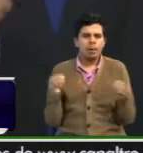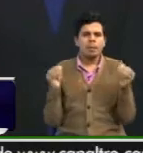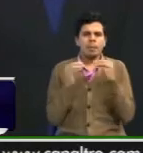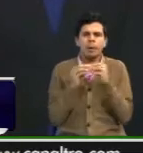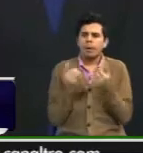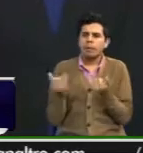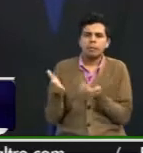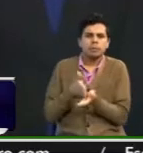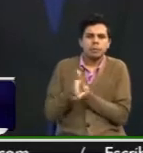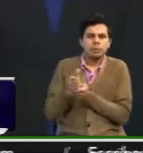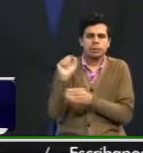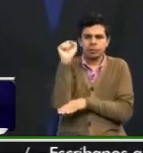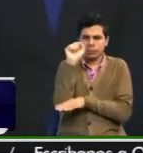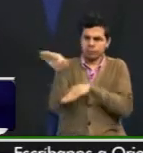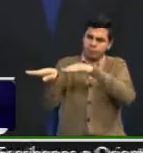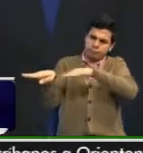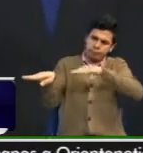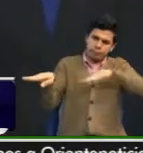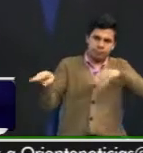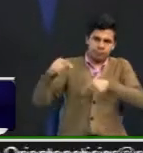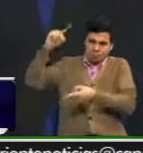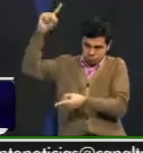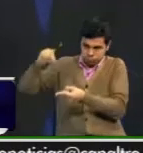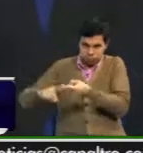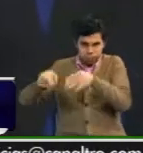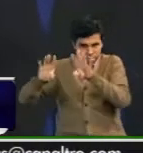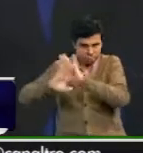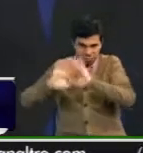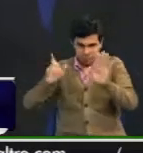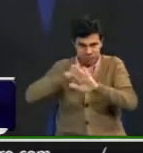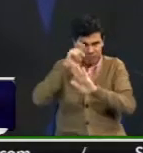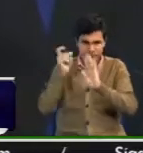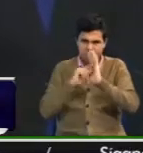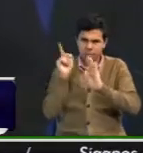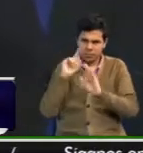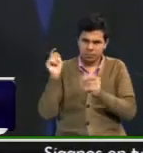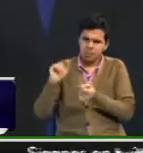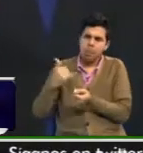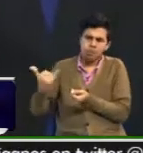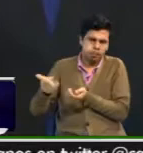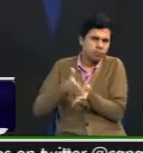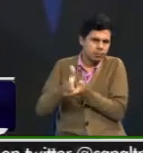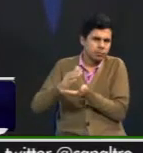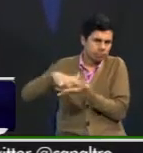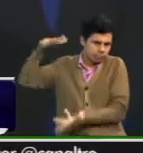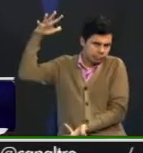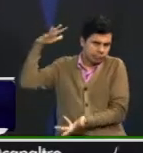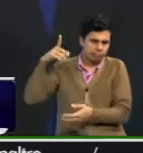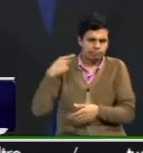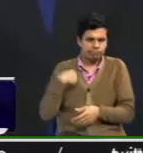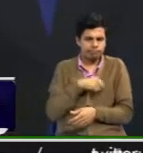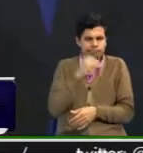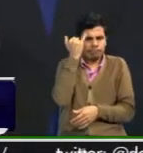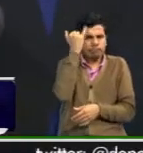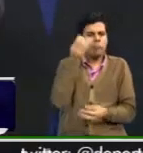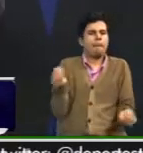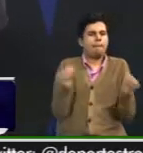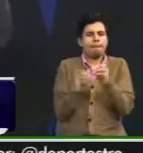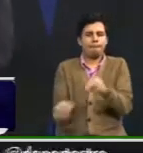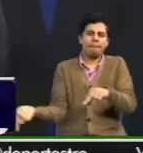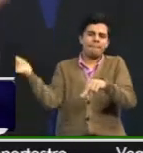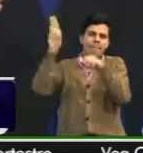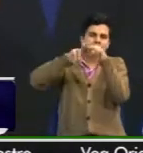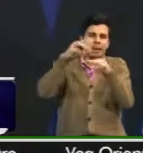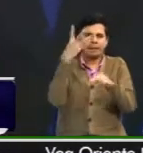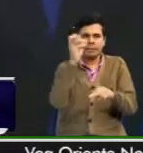colas aunque no ha habido desabastecimiento y sin embargo acabamos de decir que vamos a incrementar en otro